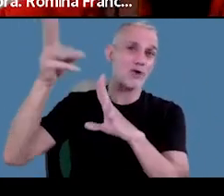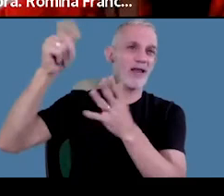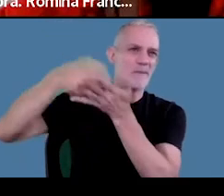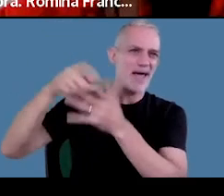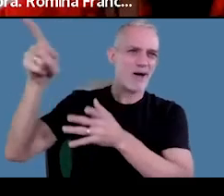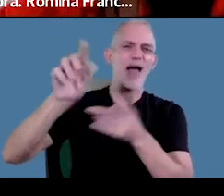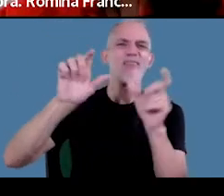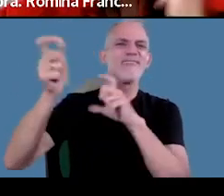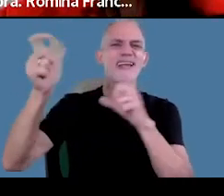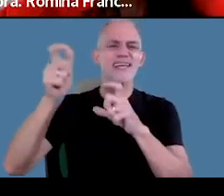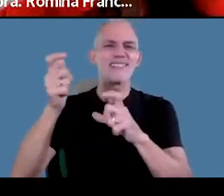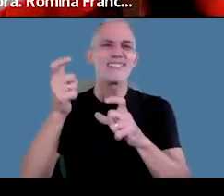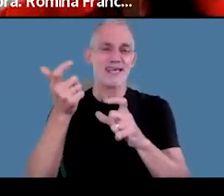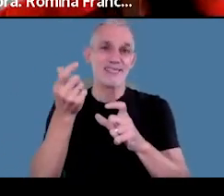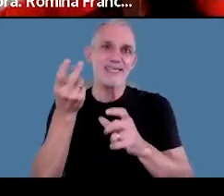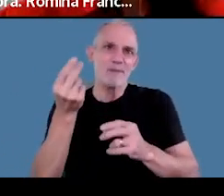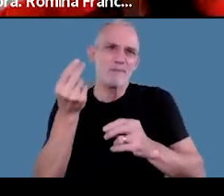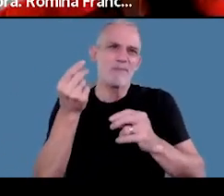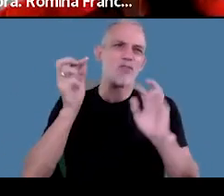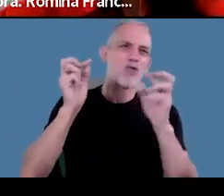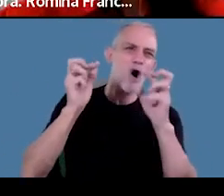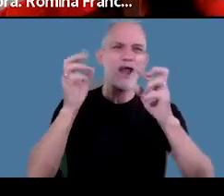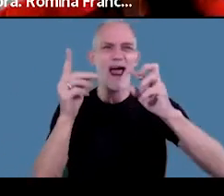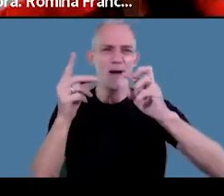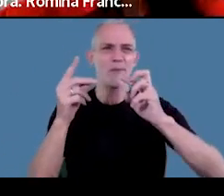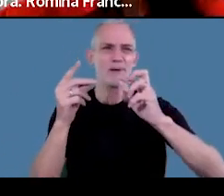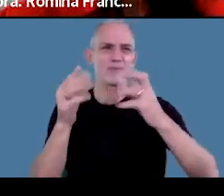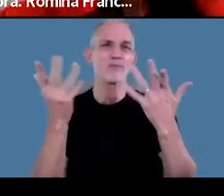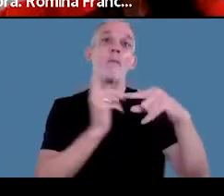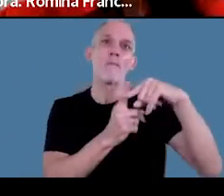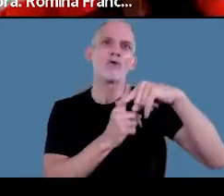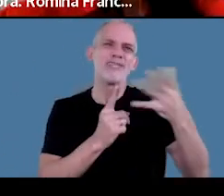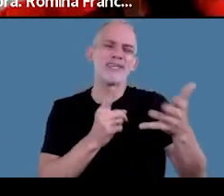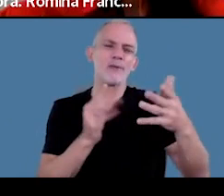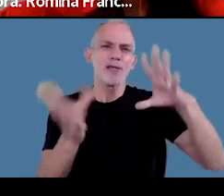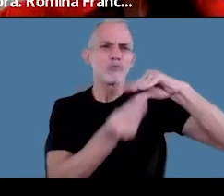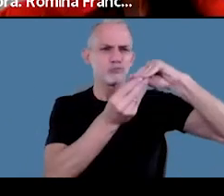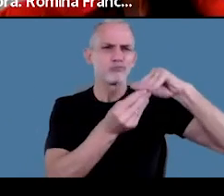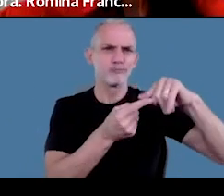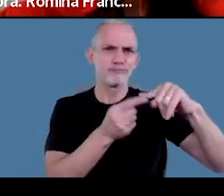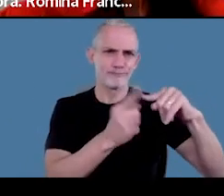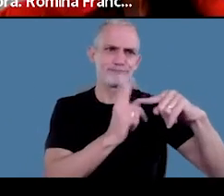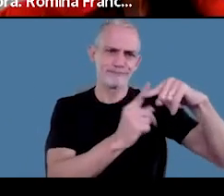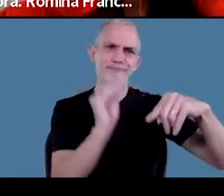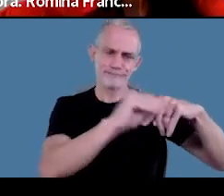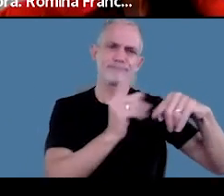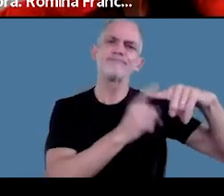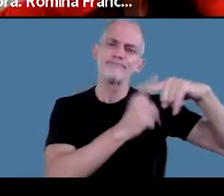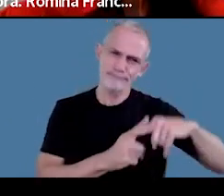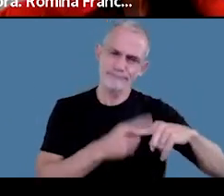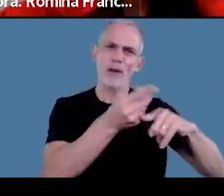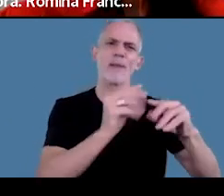diferencias de cambio grabadas, van a estar siempre en general, por supuesto, positivas, y esto también va a ser computable en